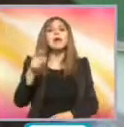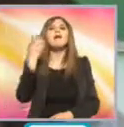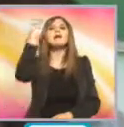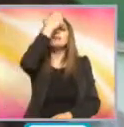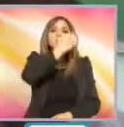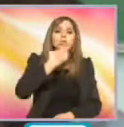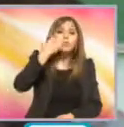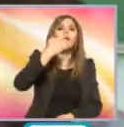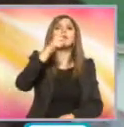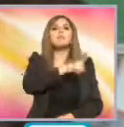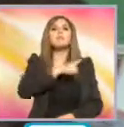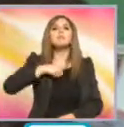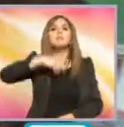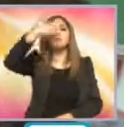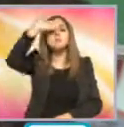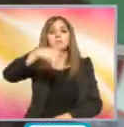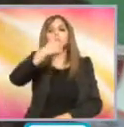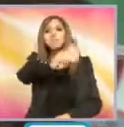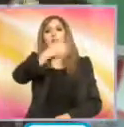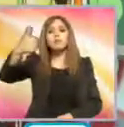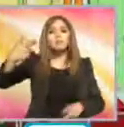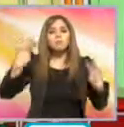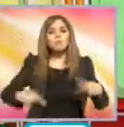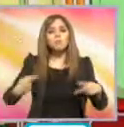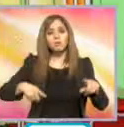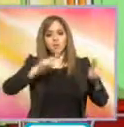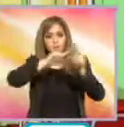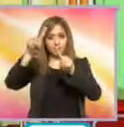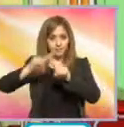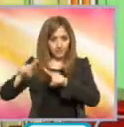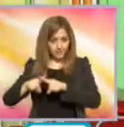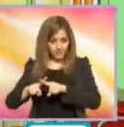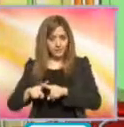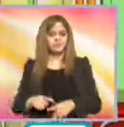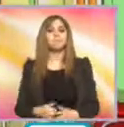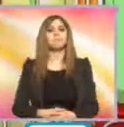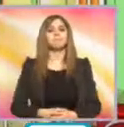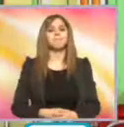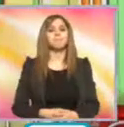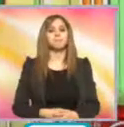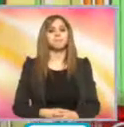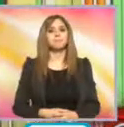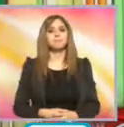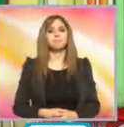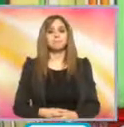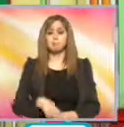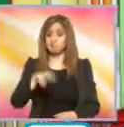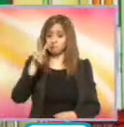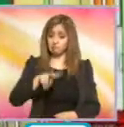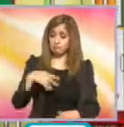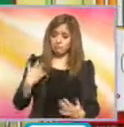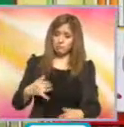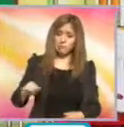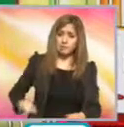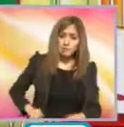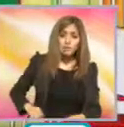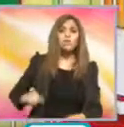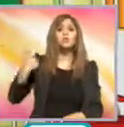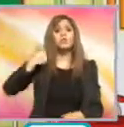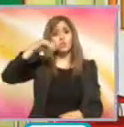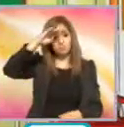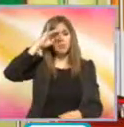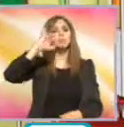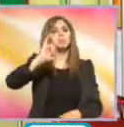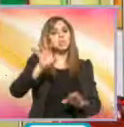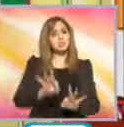entender la importancia de la diversidad. Claro está. Claro. Pues está interesantísimo, Karen. Y sí, yo sí creo que sí hay que ir a la escuela. A los niños les